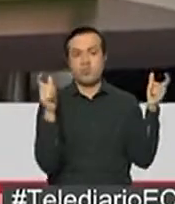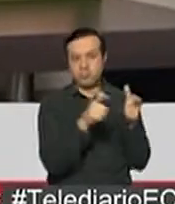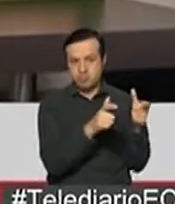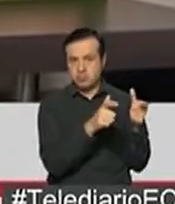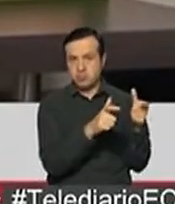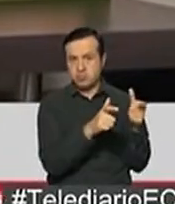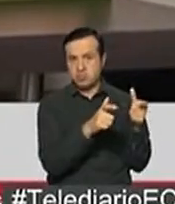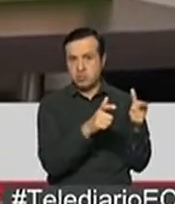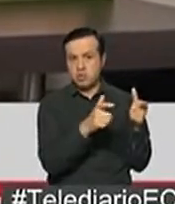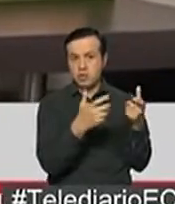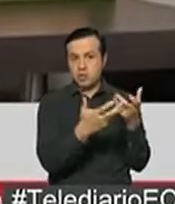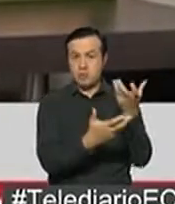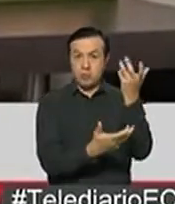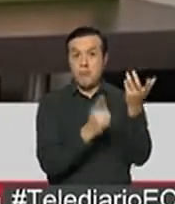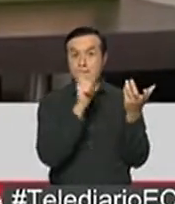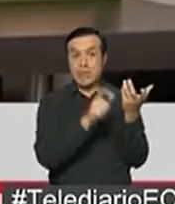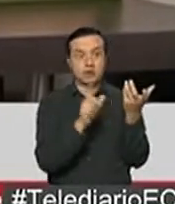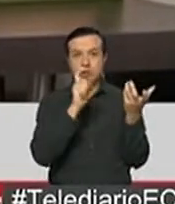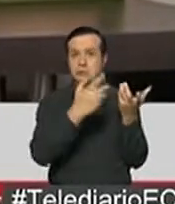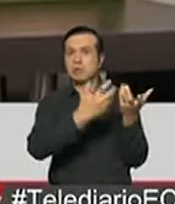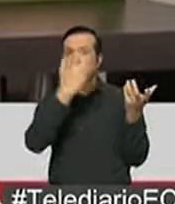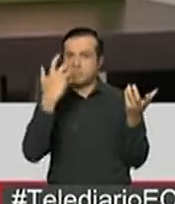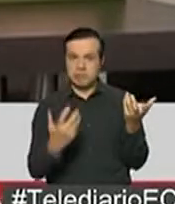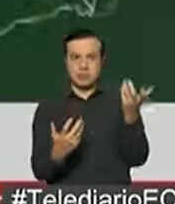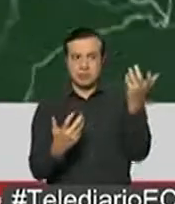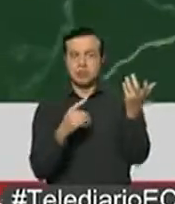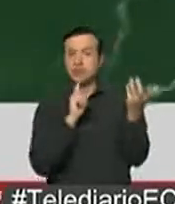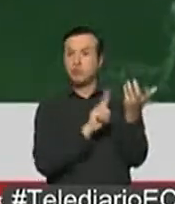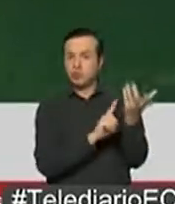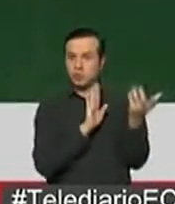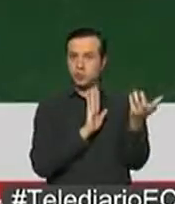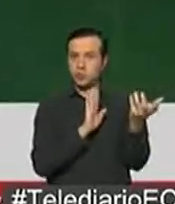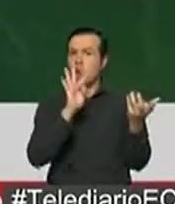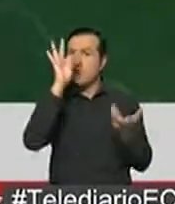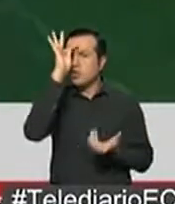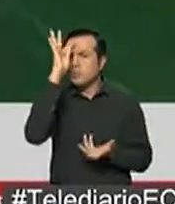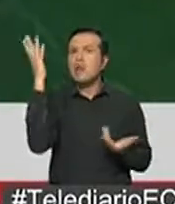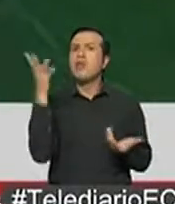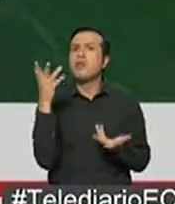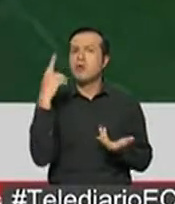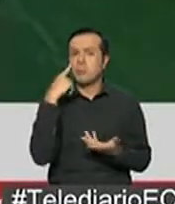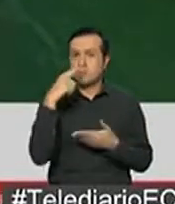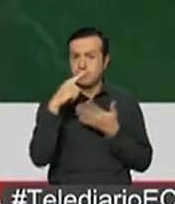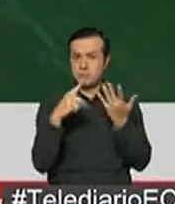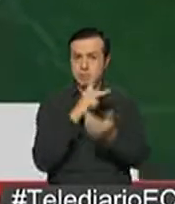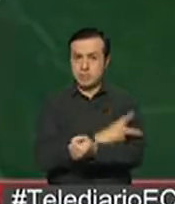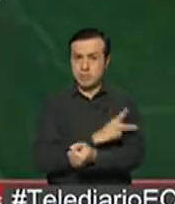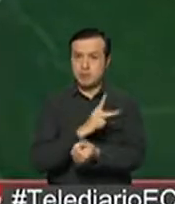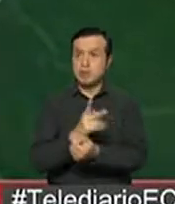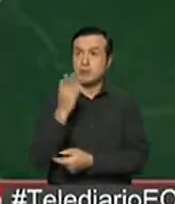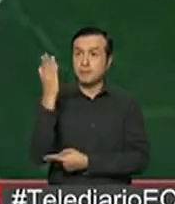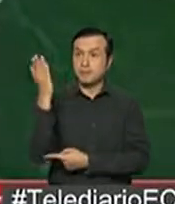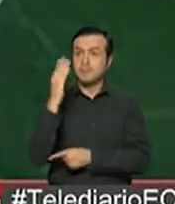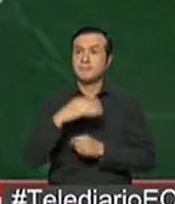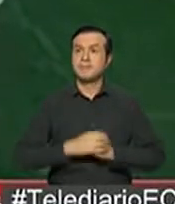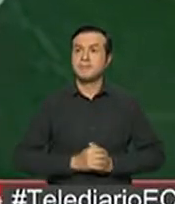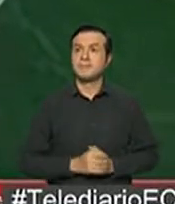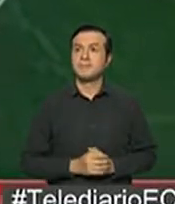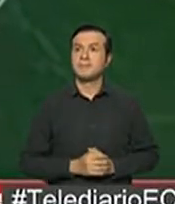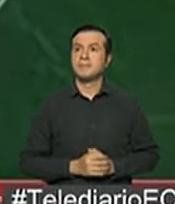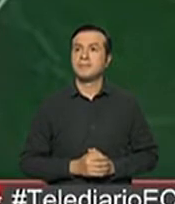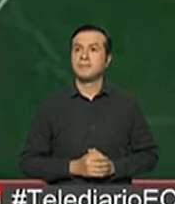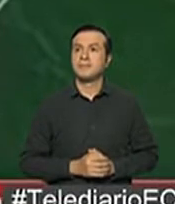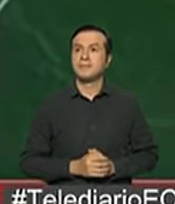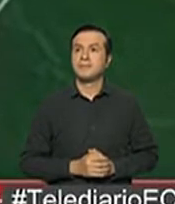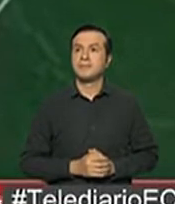dársele aquel paciente que presenta sintomatología los hospitales son en pichincha el hospital carlos andrade marín y el